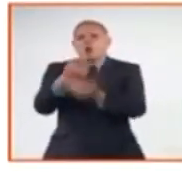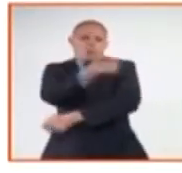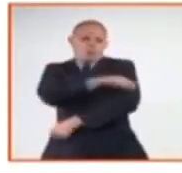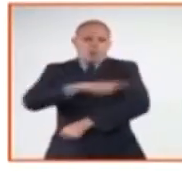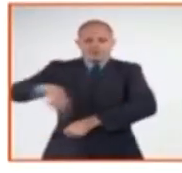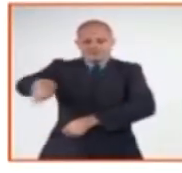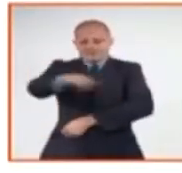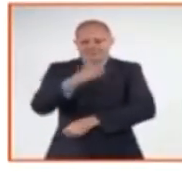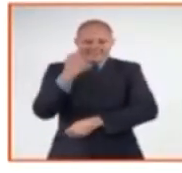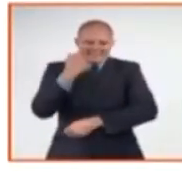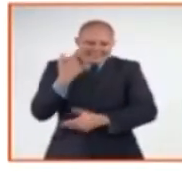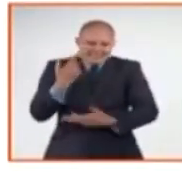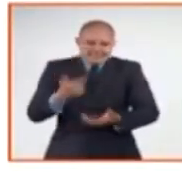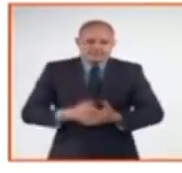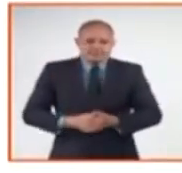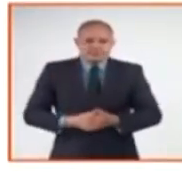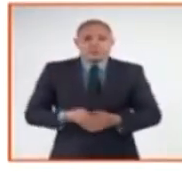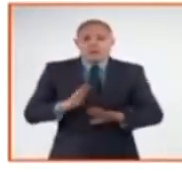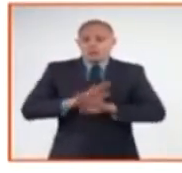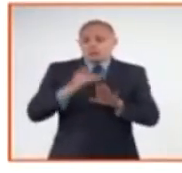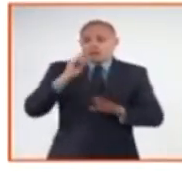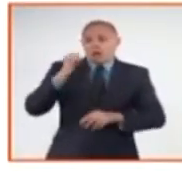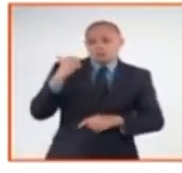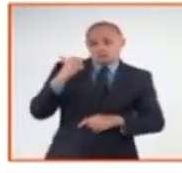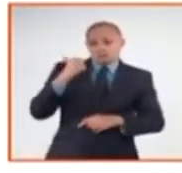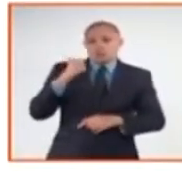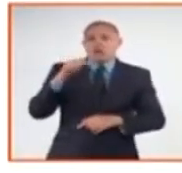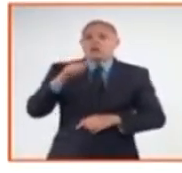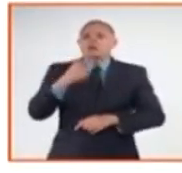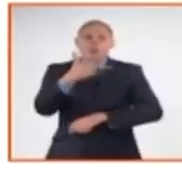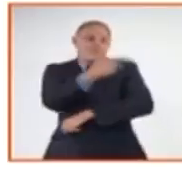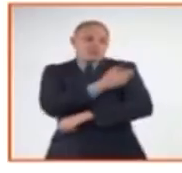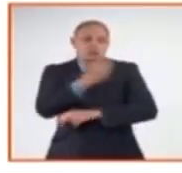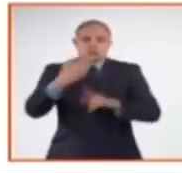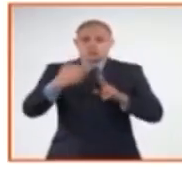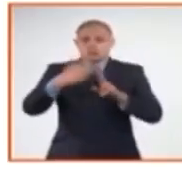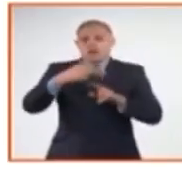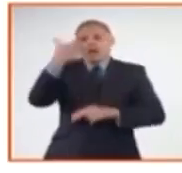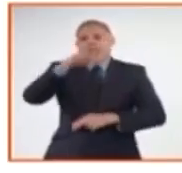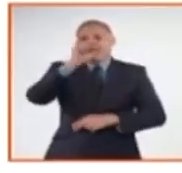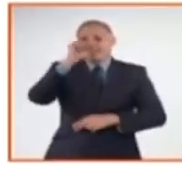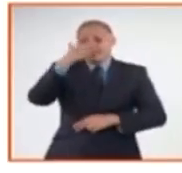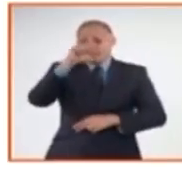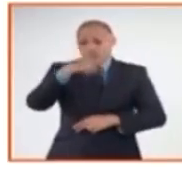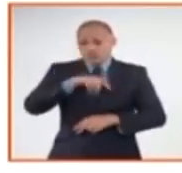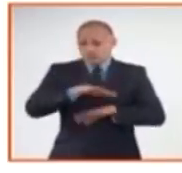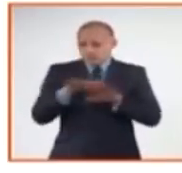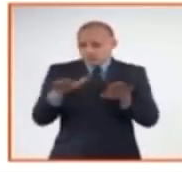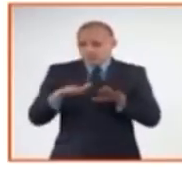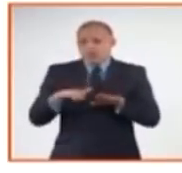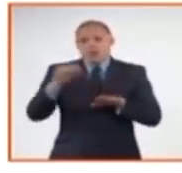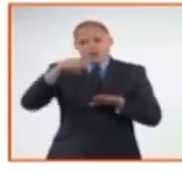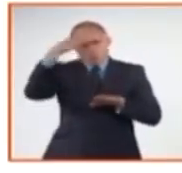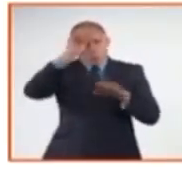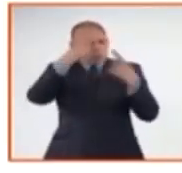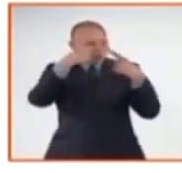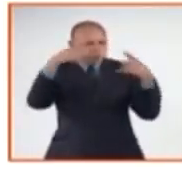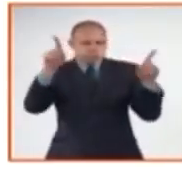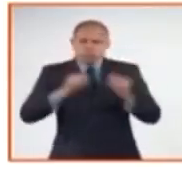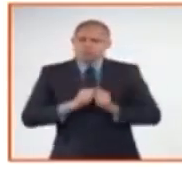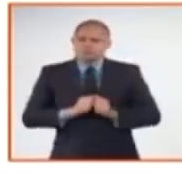nada realmente se ha distribuido a lo largo de la está en estos momentos está presente en todas las